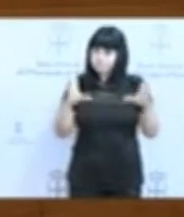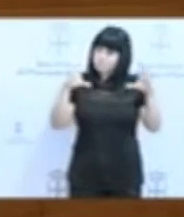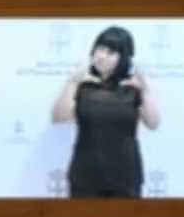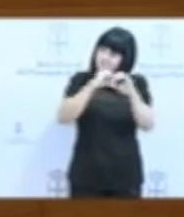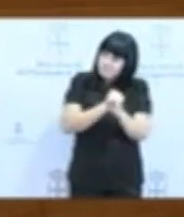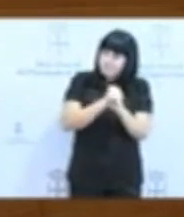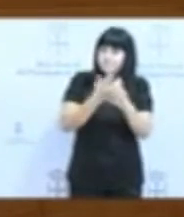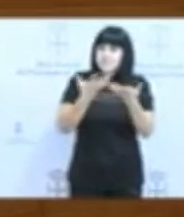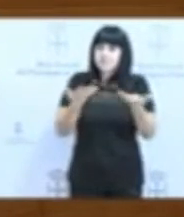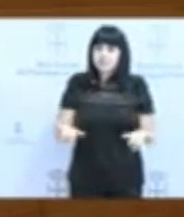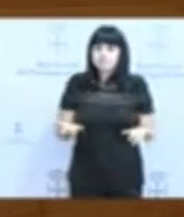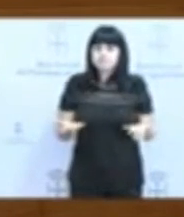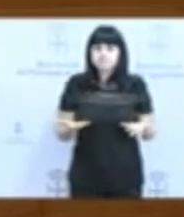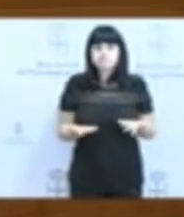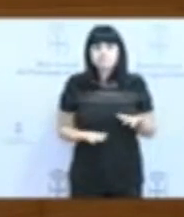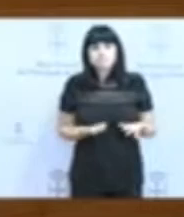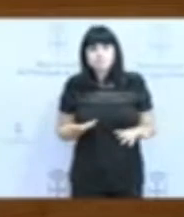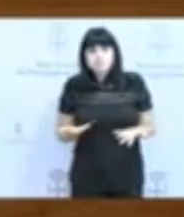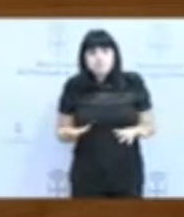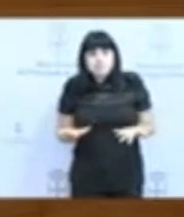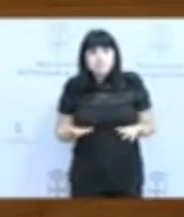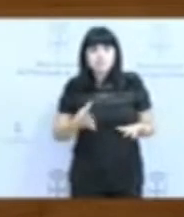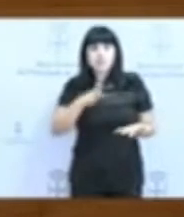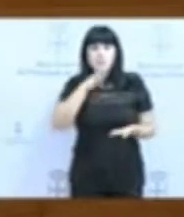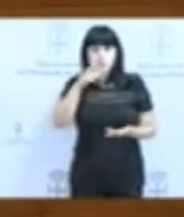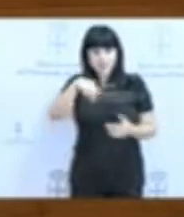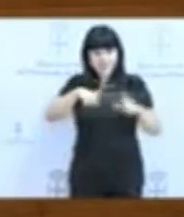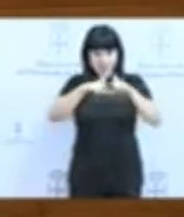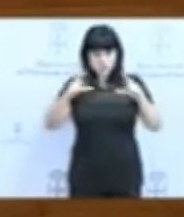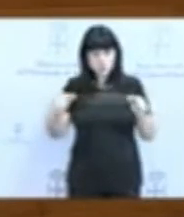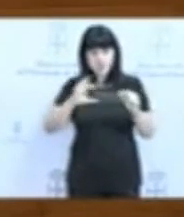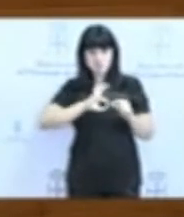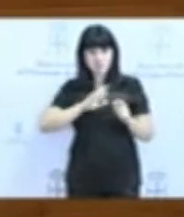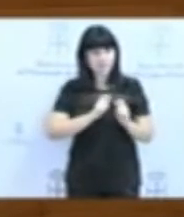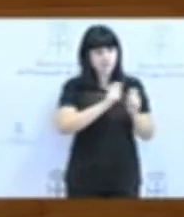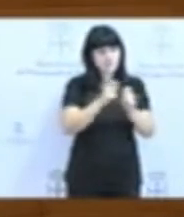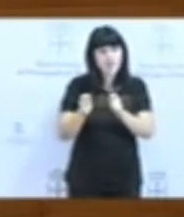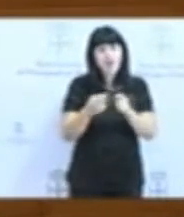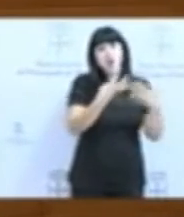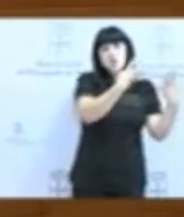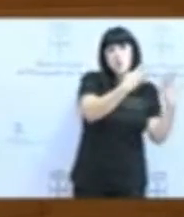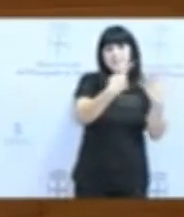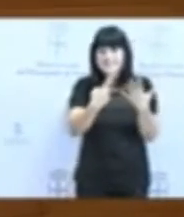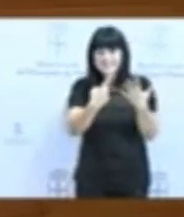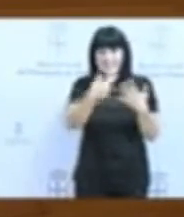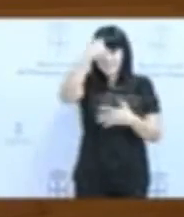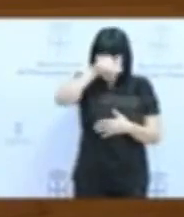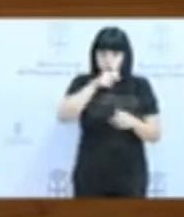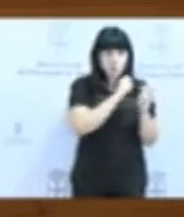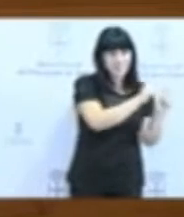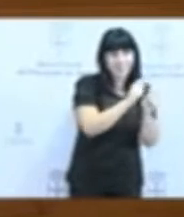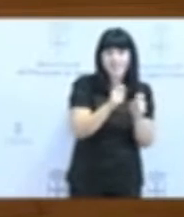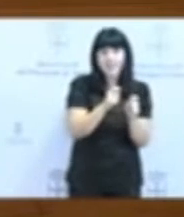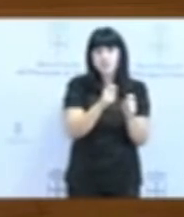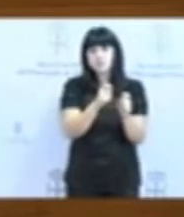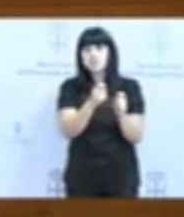porque de las medallas que se han entregado en Asturias, 96 para hombres, 23 para mujeres, eso significa que al 51% de